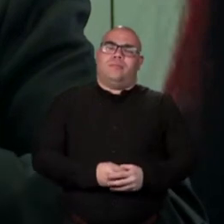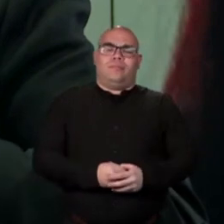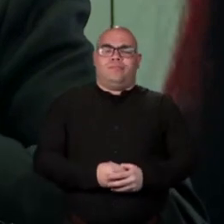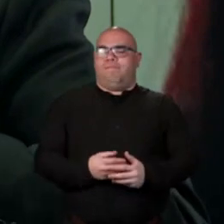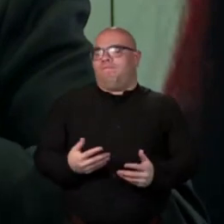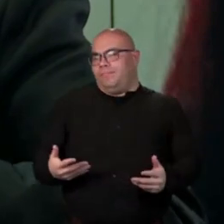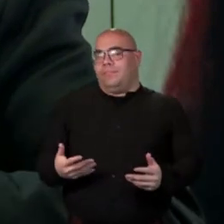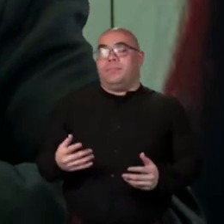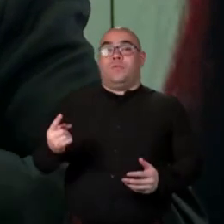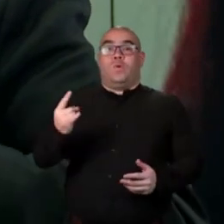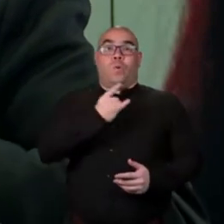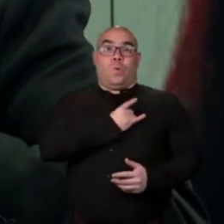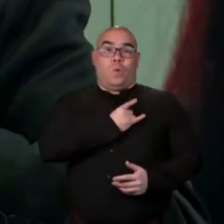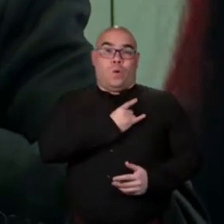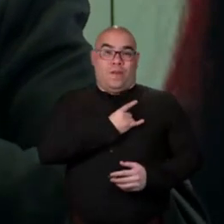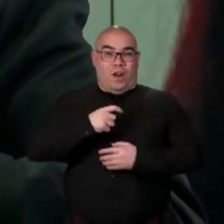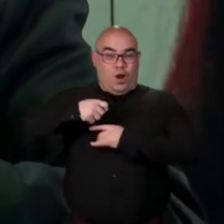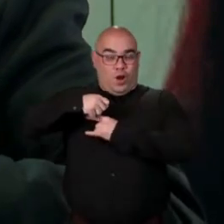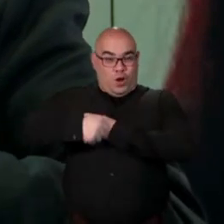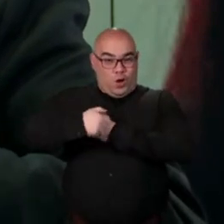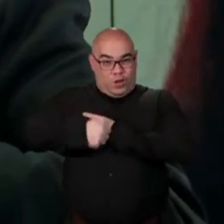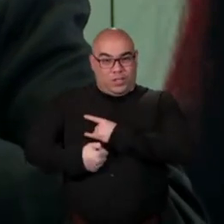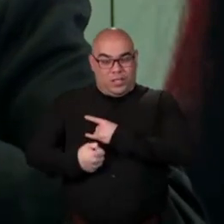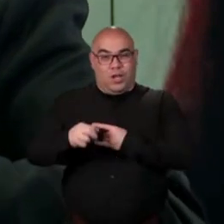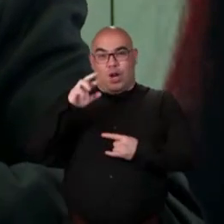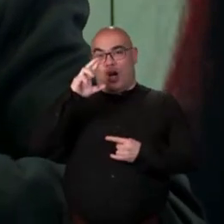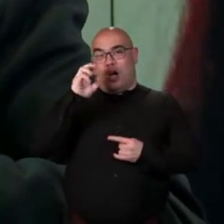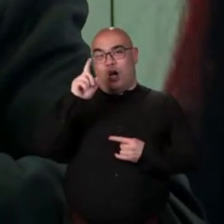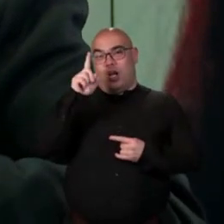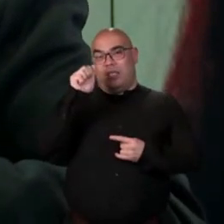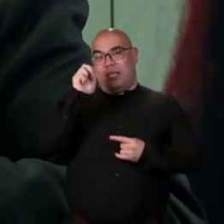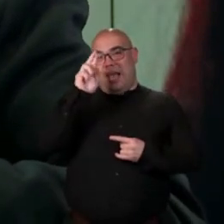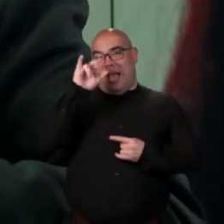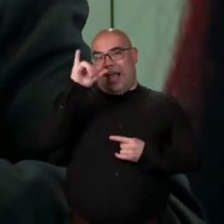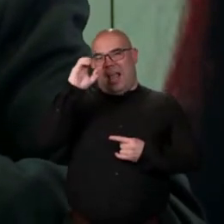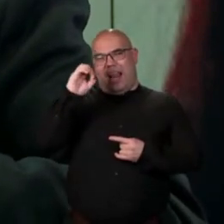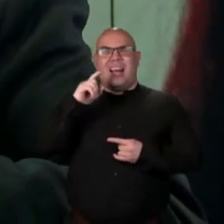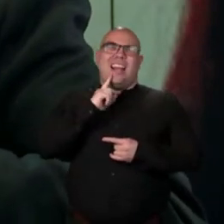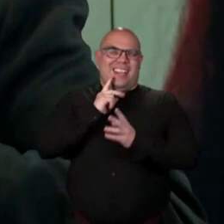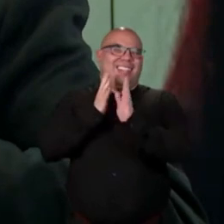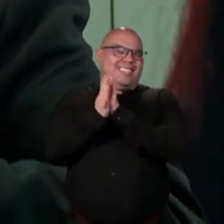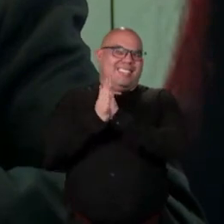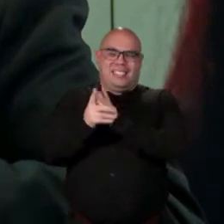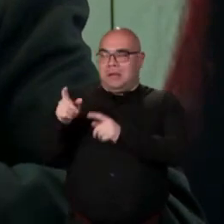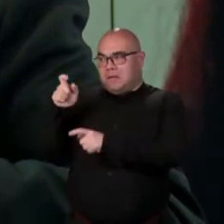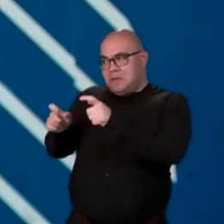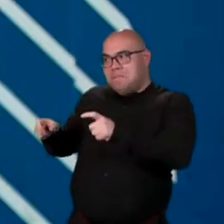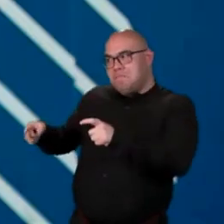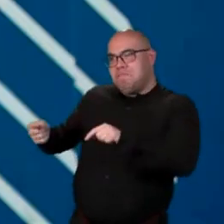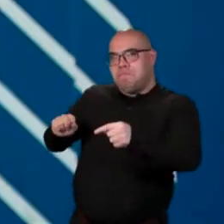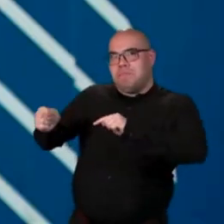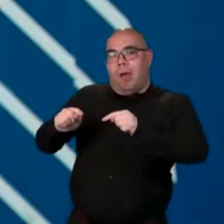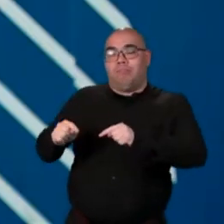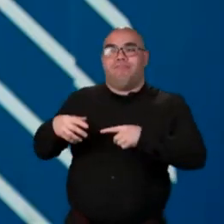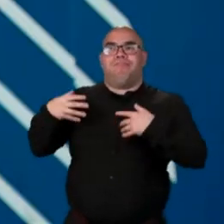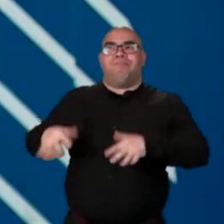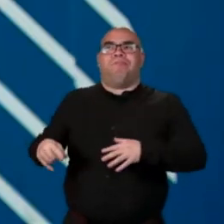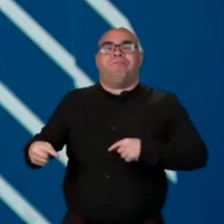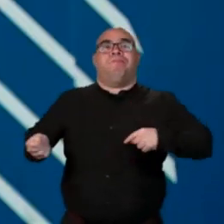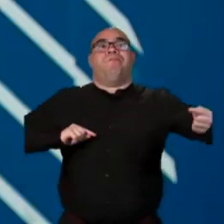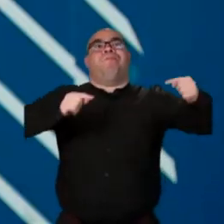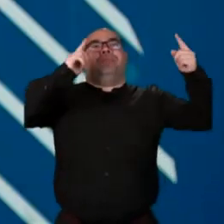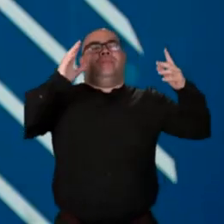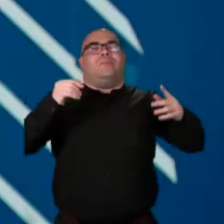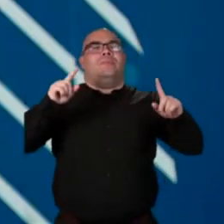Precisamente con la Universidad del Rosario, una universidad en donde nos reconocemos como grandes colaboradores, pero también competimos enormemente, por ejemplo, en el ámbito de la